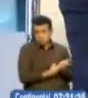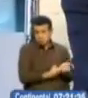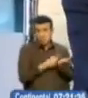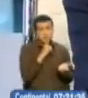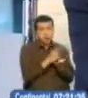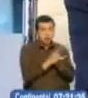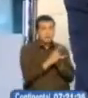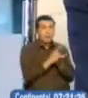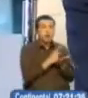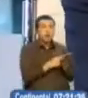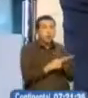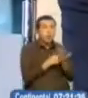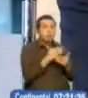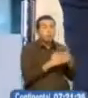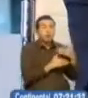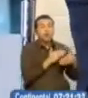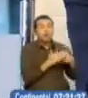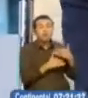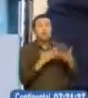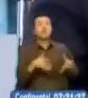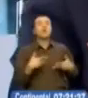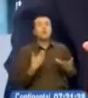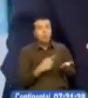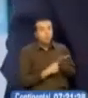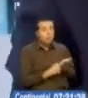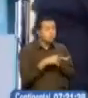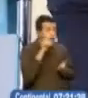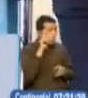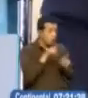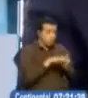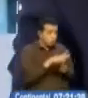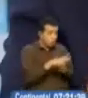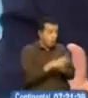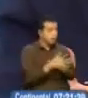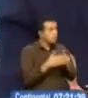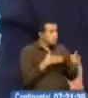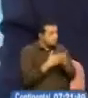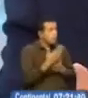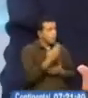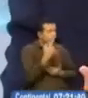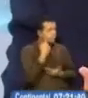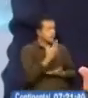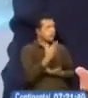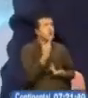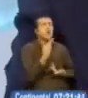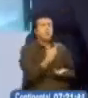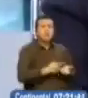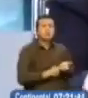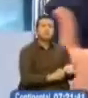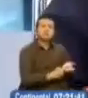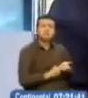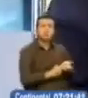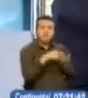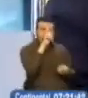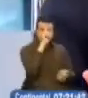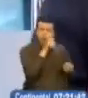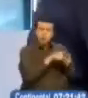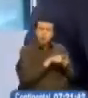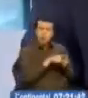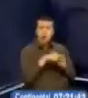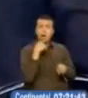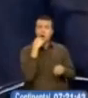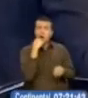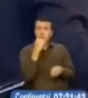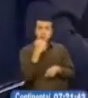el proceso de cómo procesar las diferencias, cómo procesar los disensos. ¿Hay los espacios